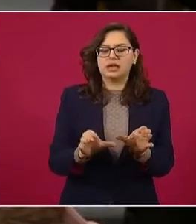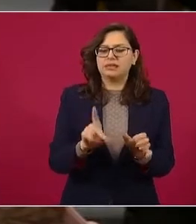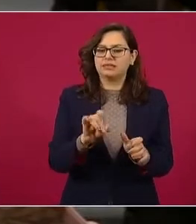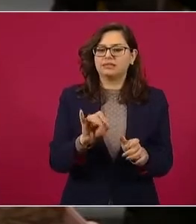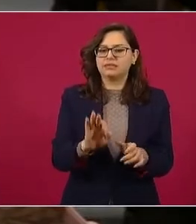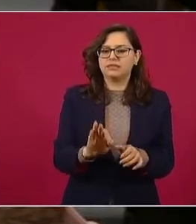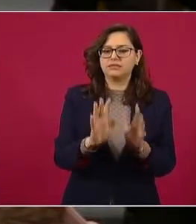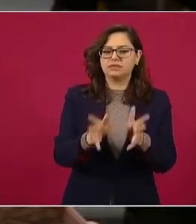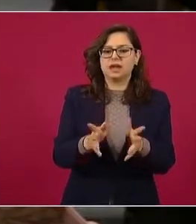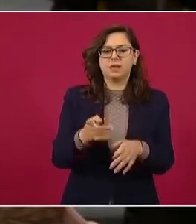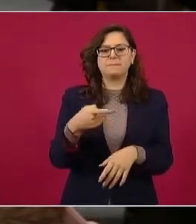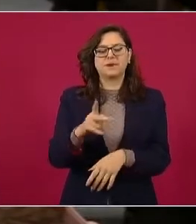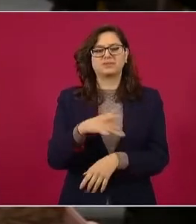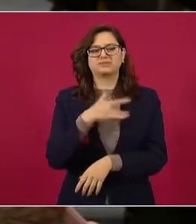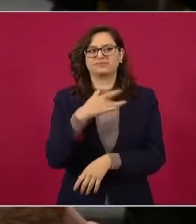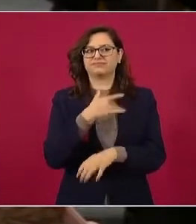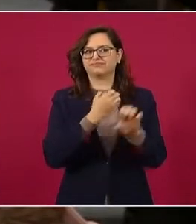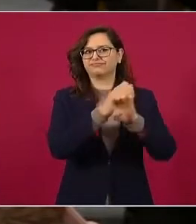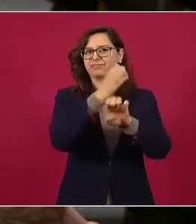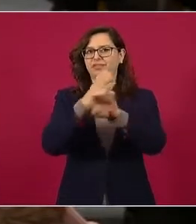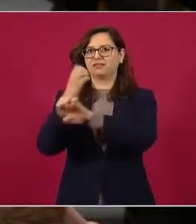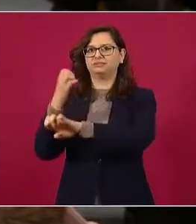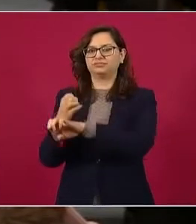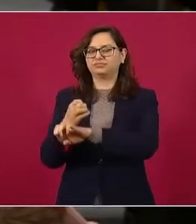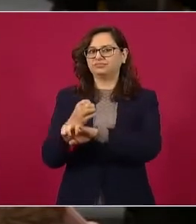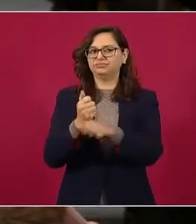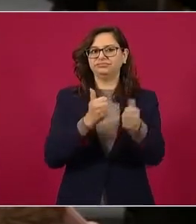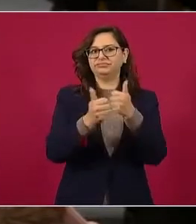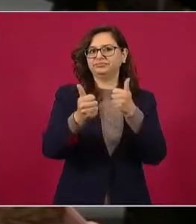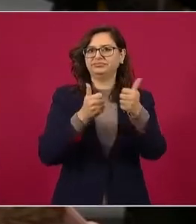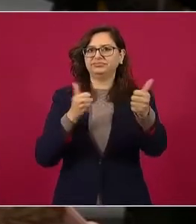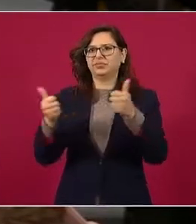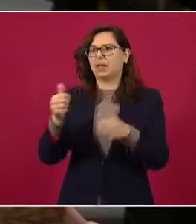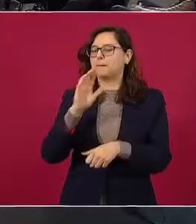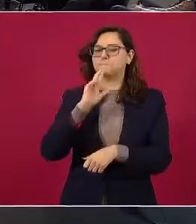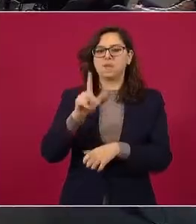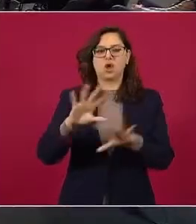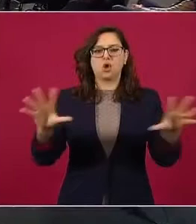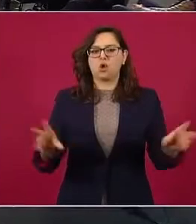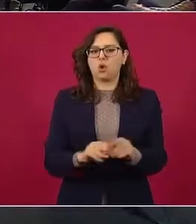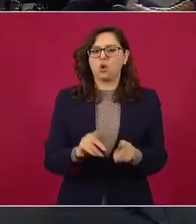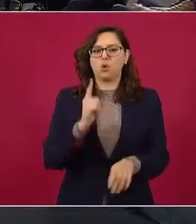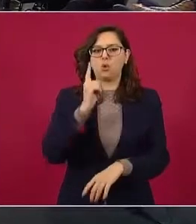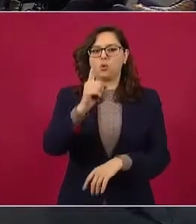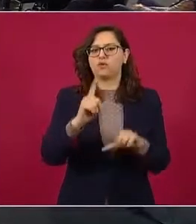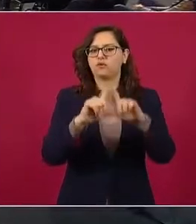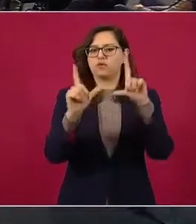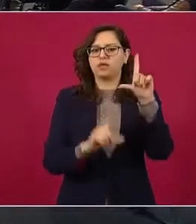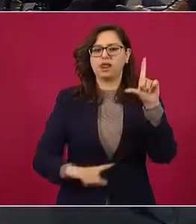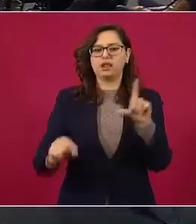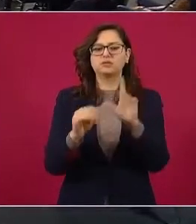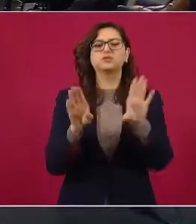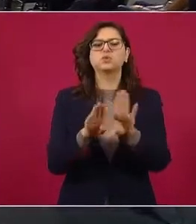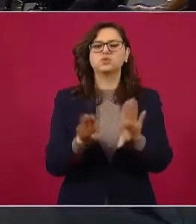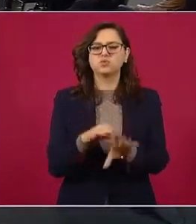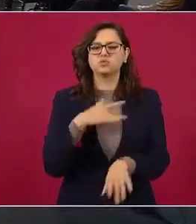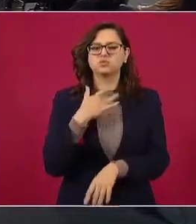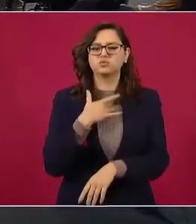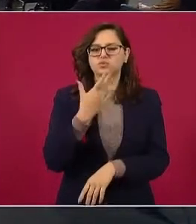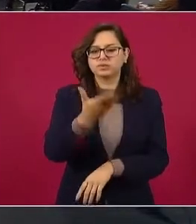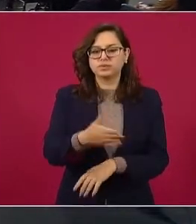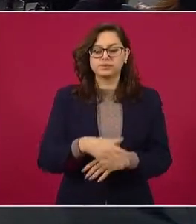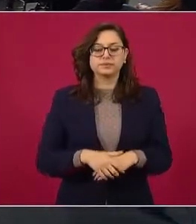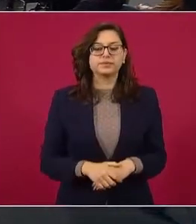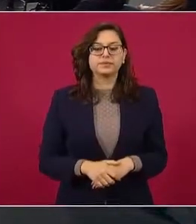nuevamente el sistema DIF para que tenga la fuerza que tenía hace algunos años, señor presidente. Bueno, lo de